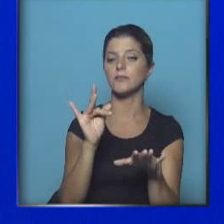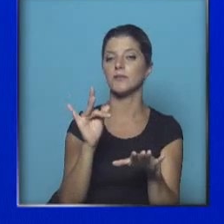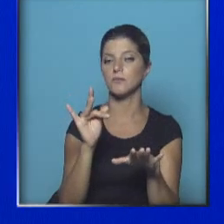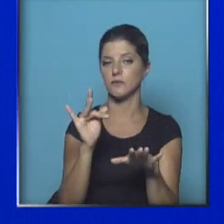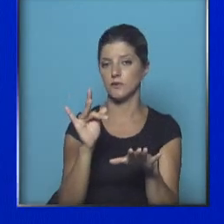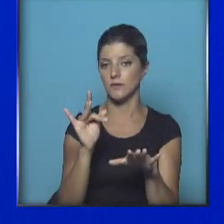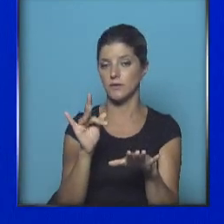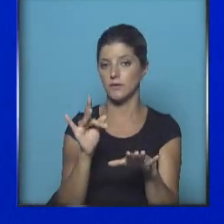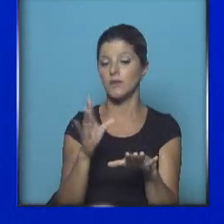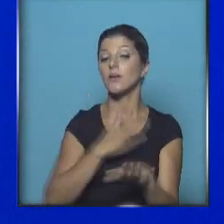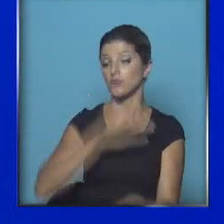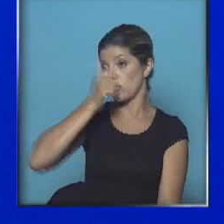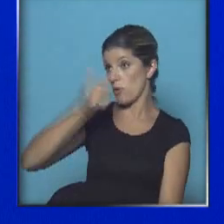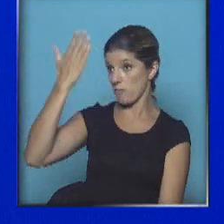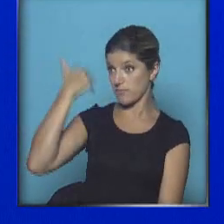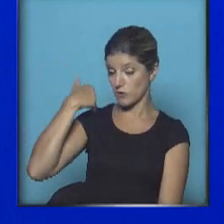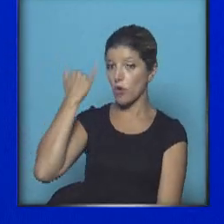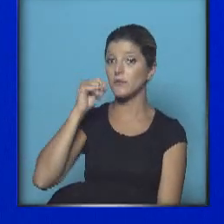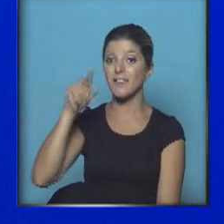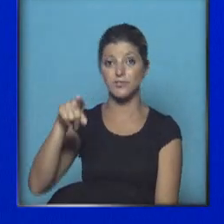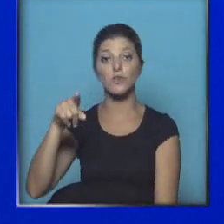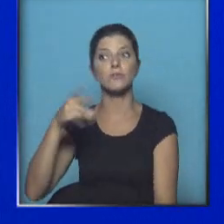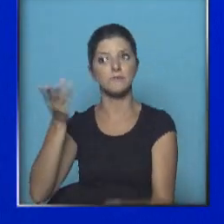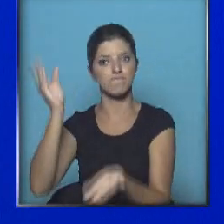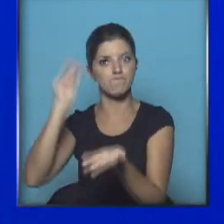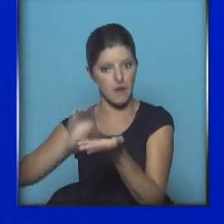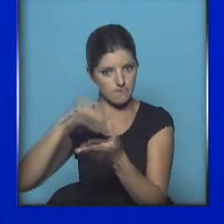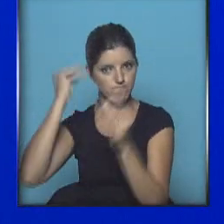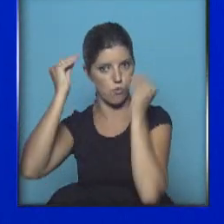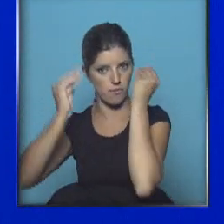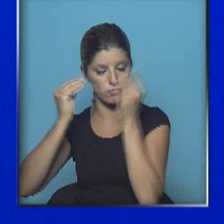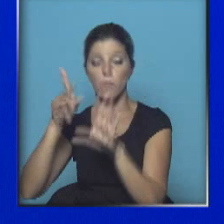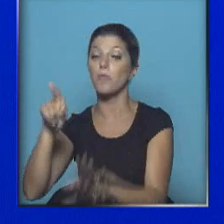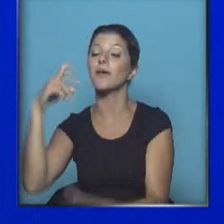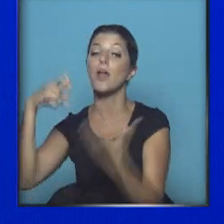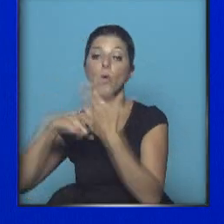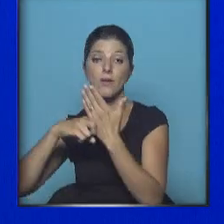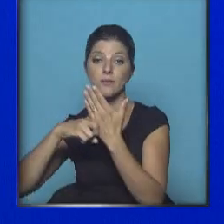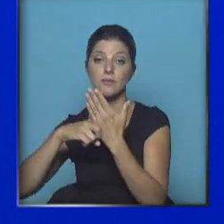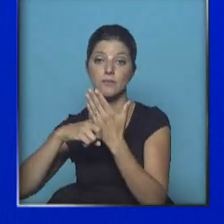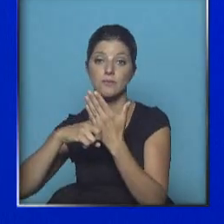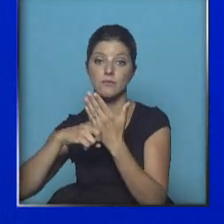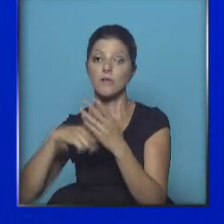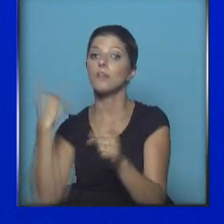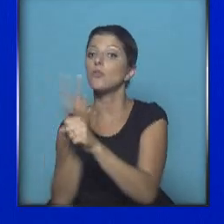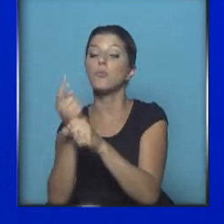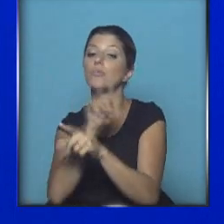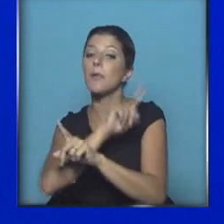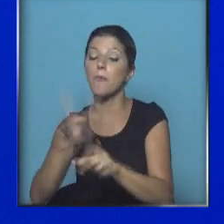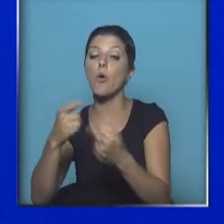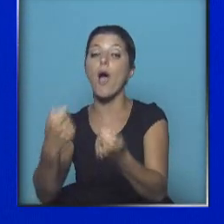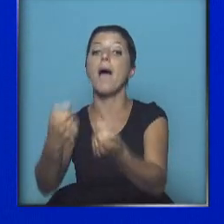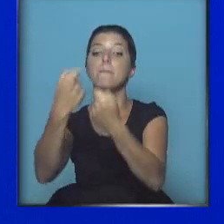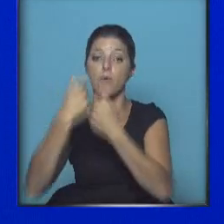en la nota del domingo se agudiza. Porque además Nisman no consiguió ni siquiera el apoyo de la